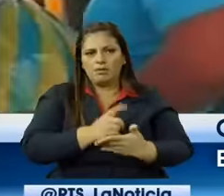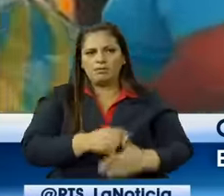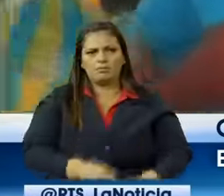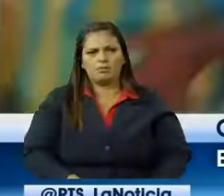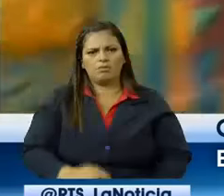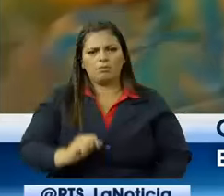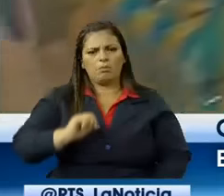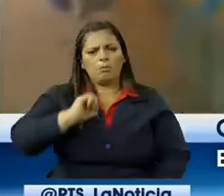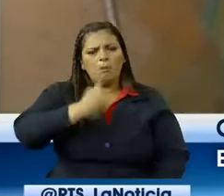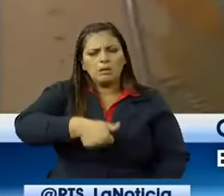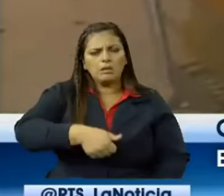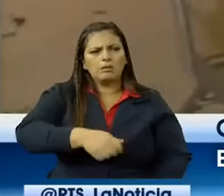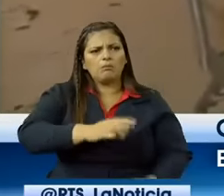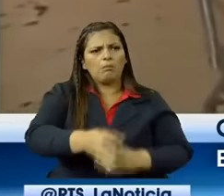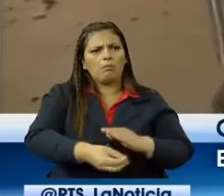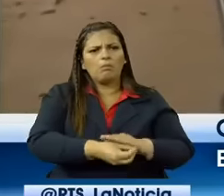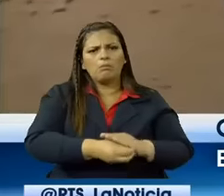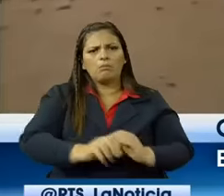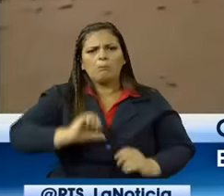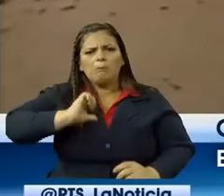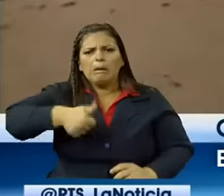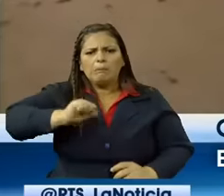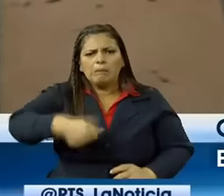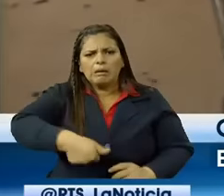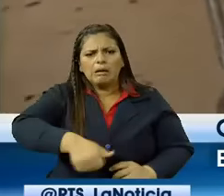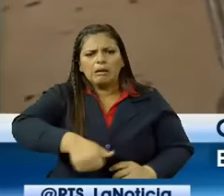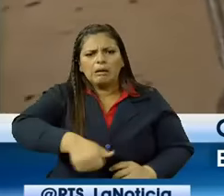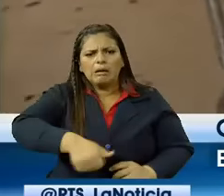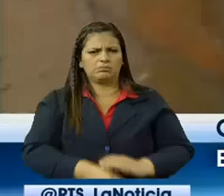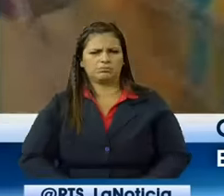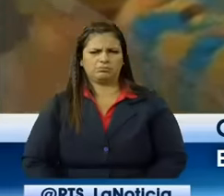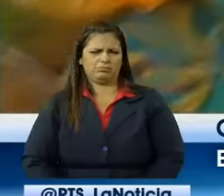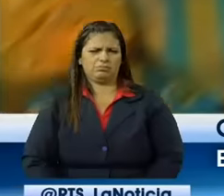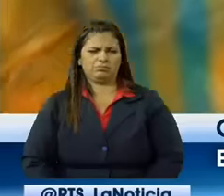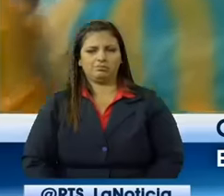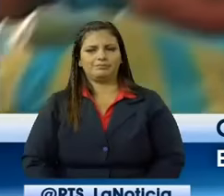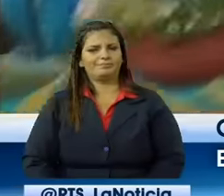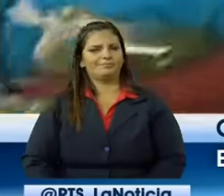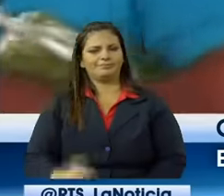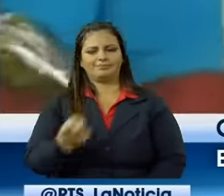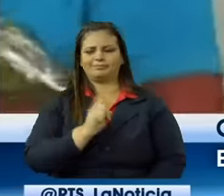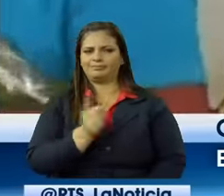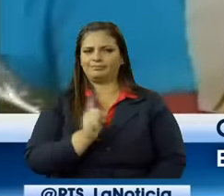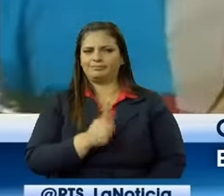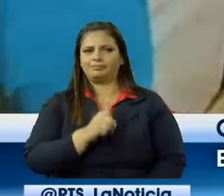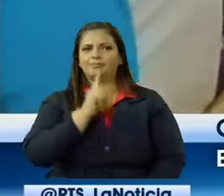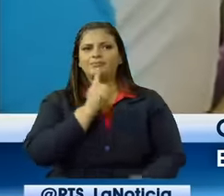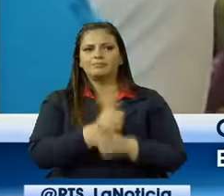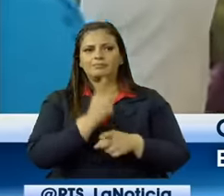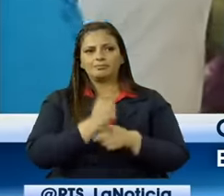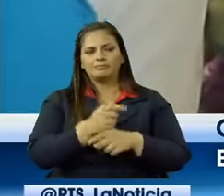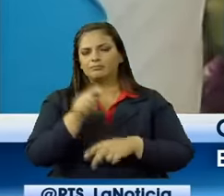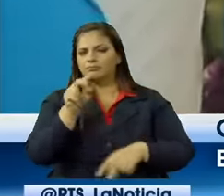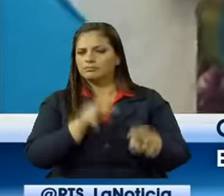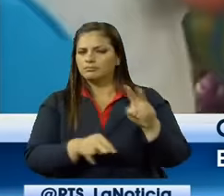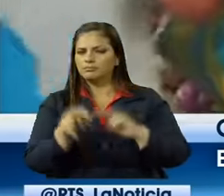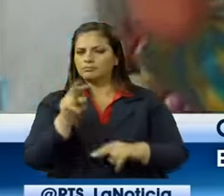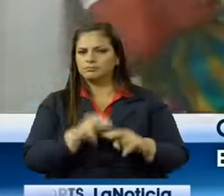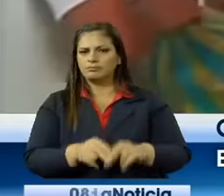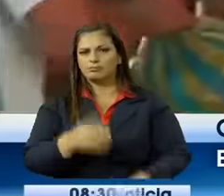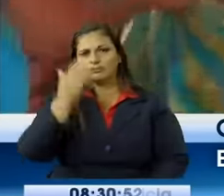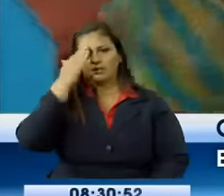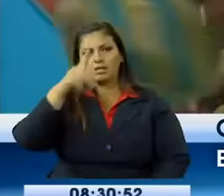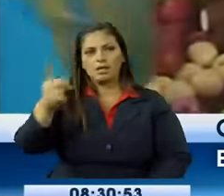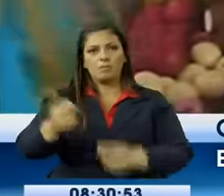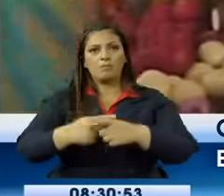no pueden pasarse esos precios, y por eso es que hacemos estos operativos. Si es que les indicaron que ahí en el mercado de mayoristas les han subido de un día